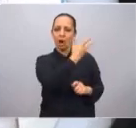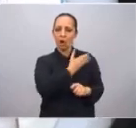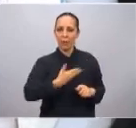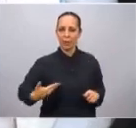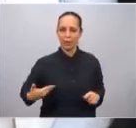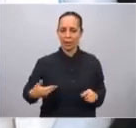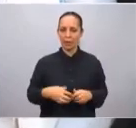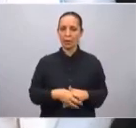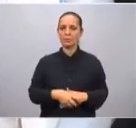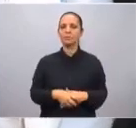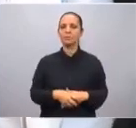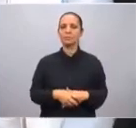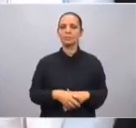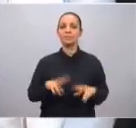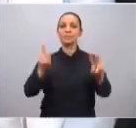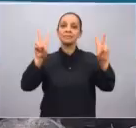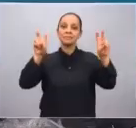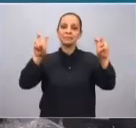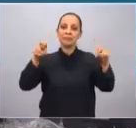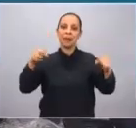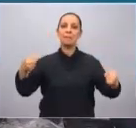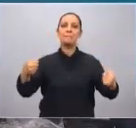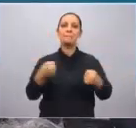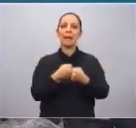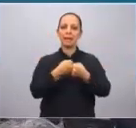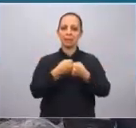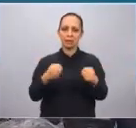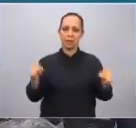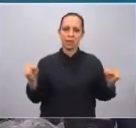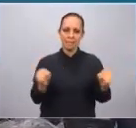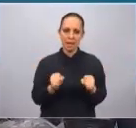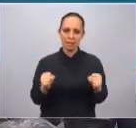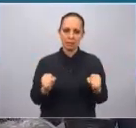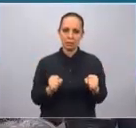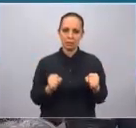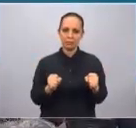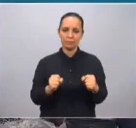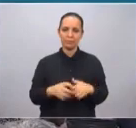llamado Pacto de Mayo.